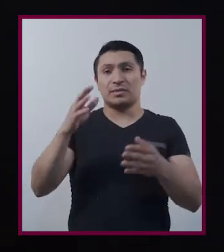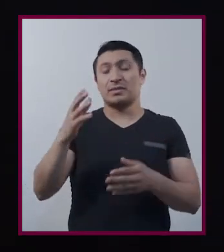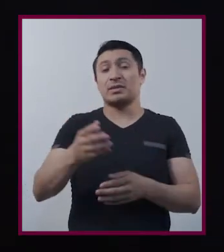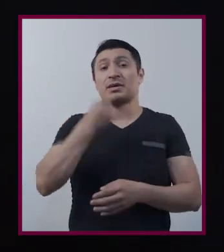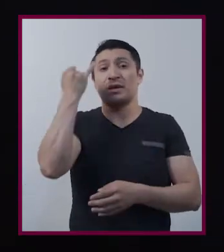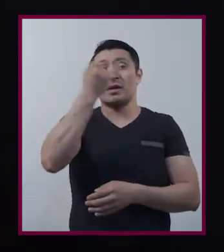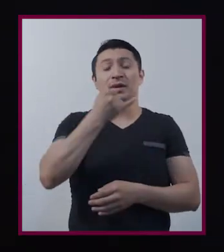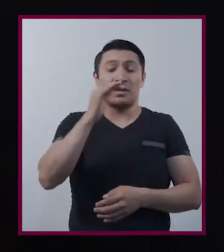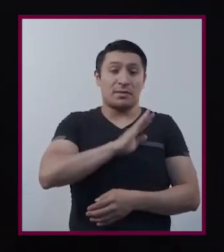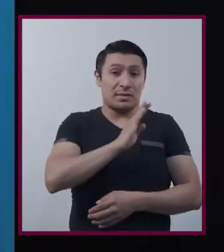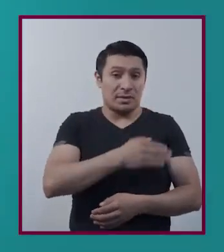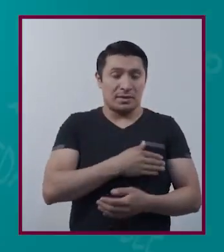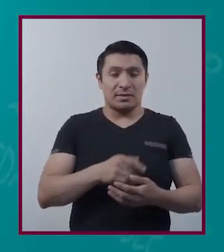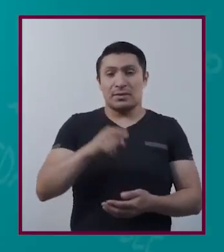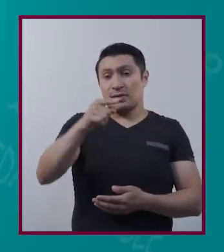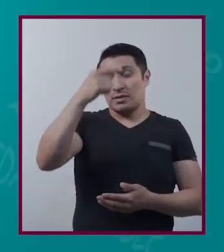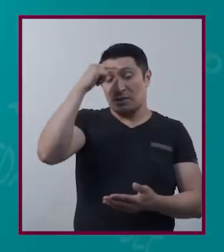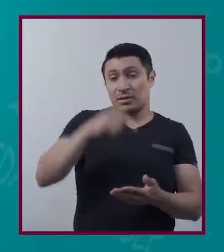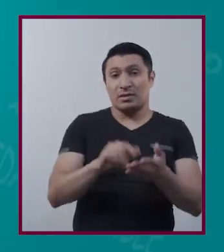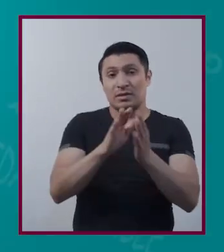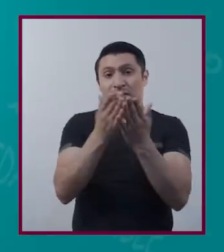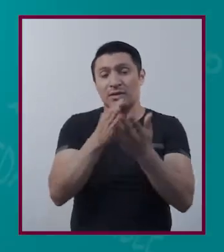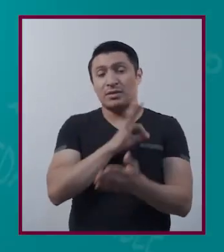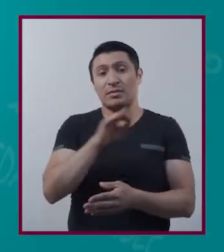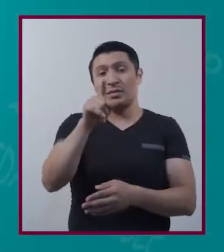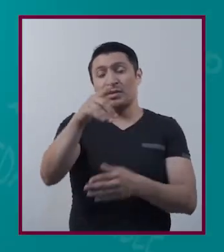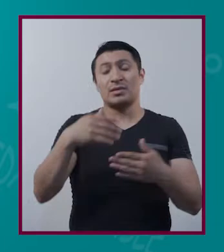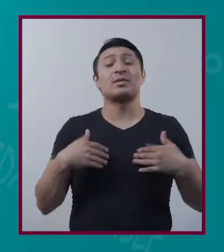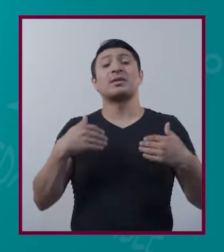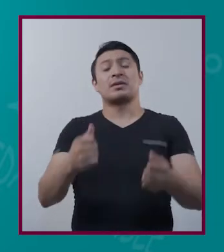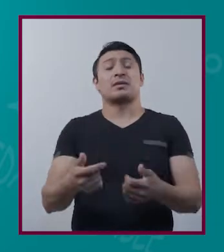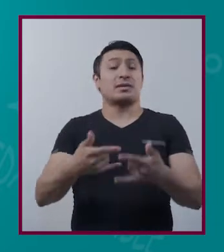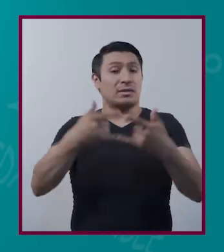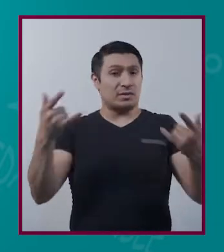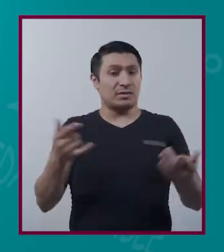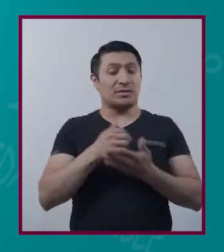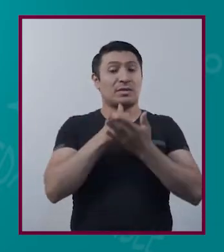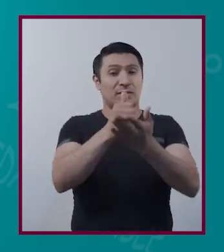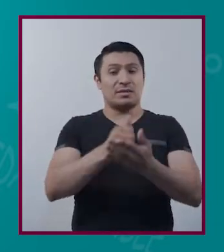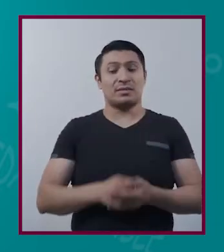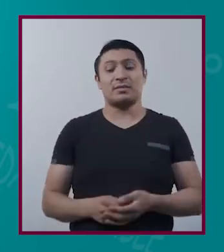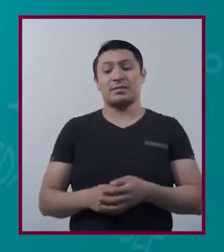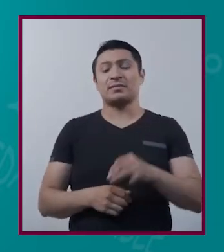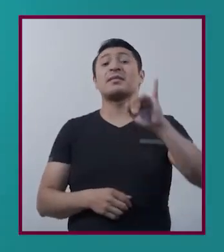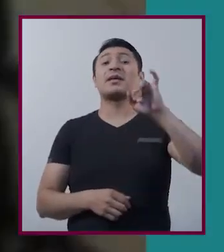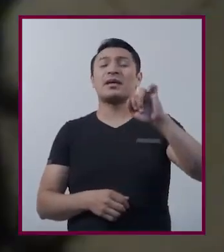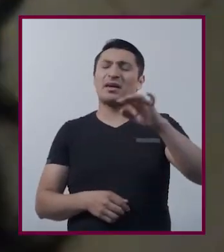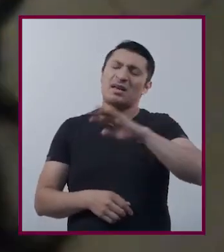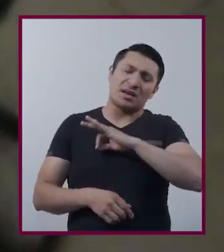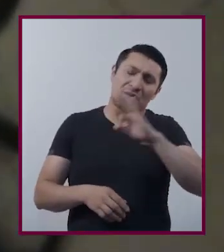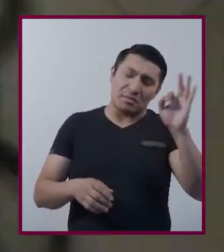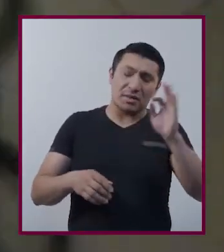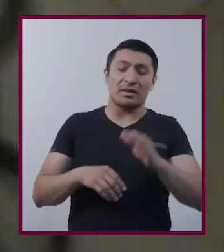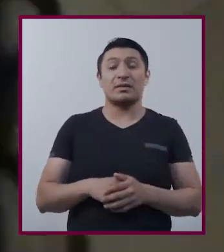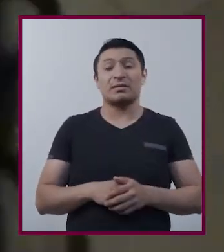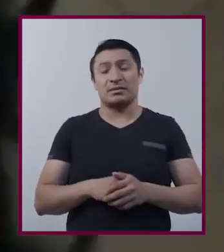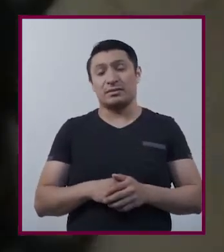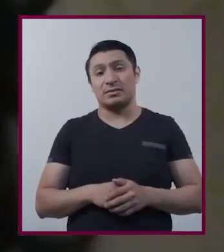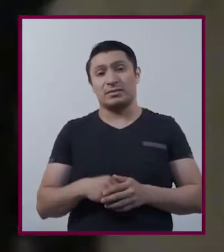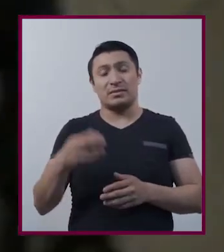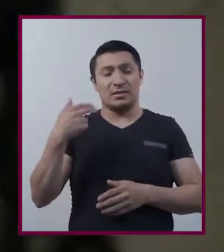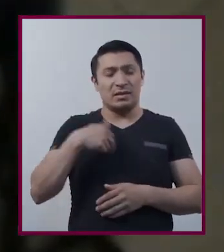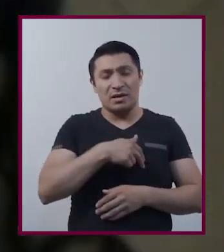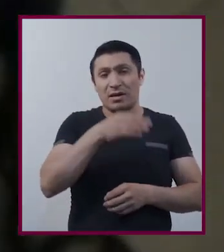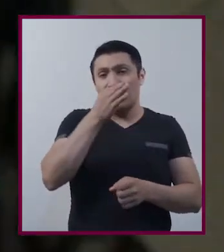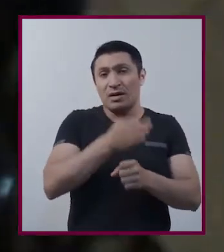novelas de Hispanoamérica. ¿Crees tú que las novelas pueden ayudarte a entender la historia? Sí, bueno, a